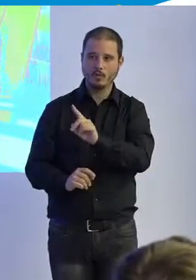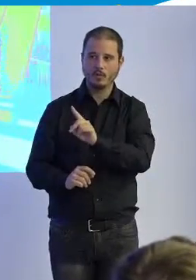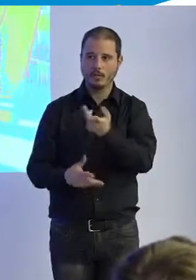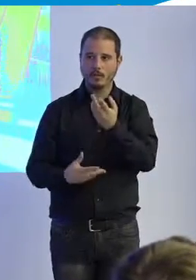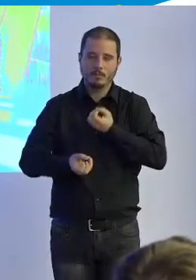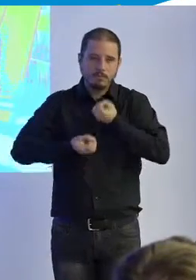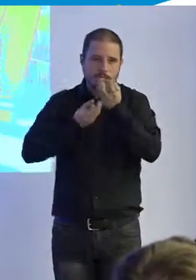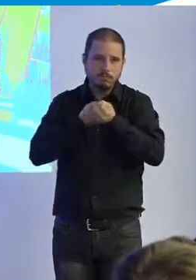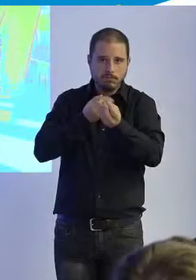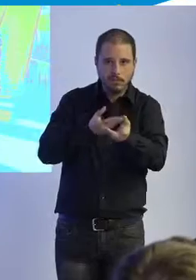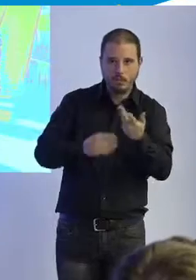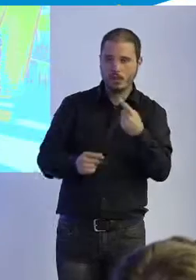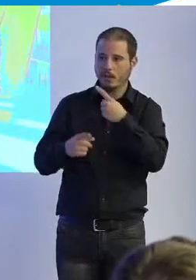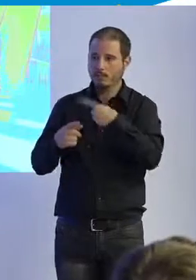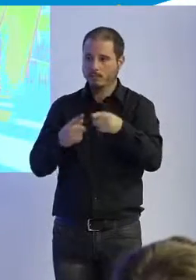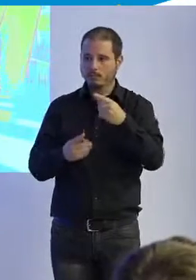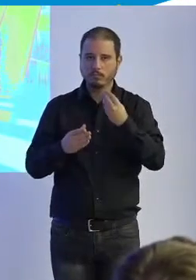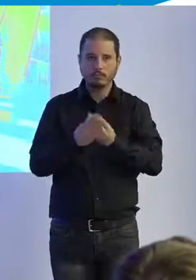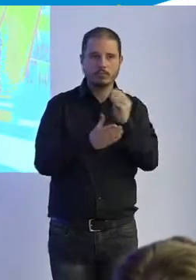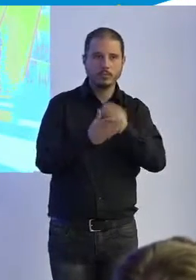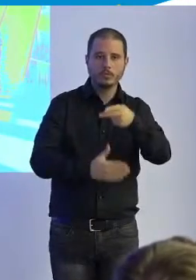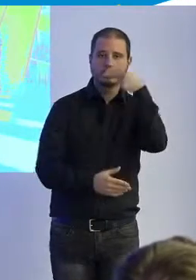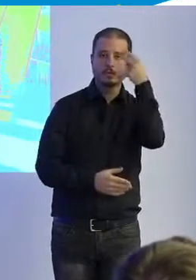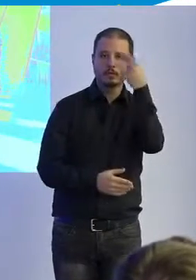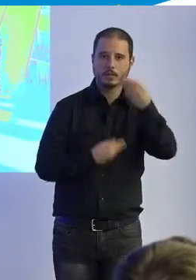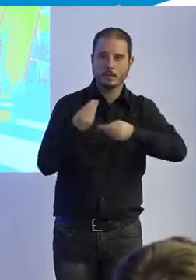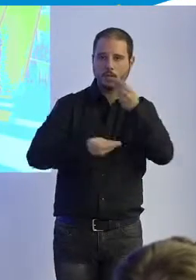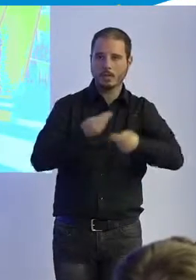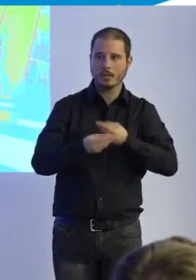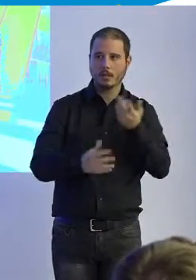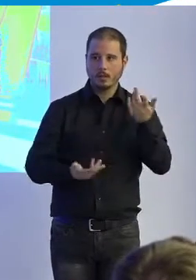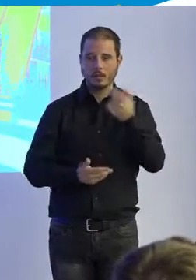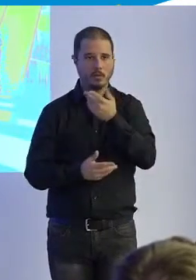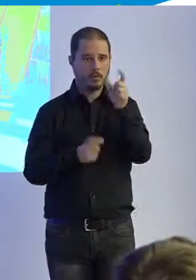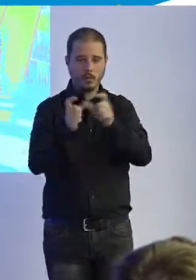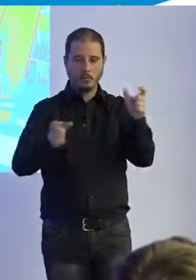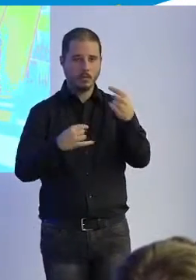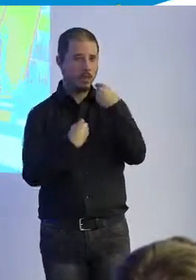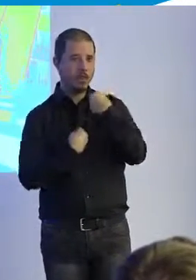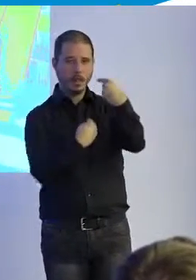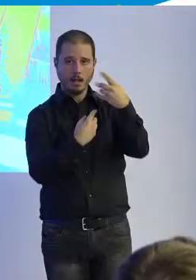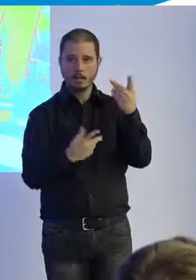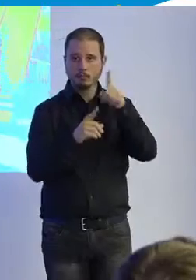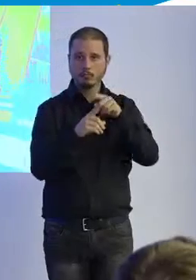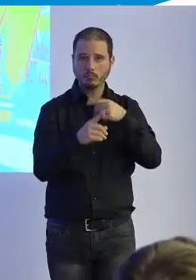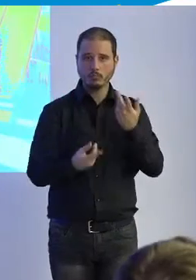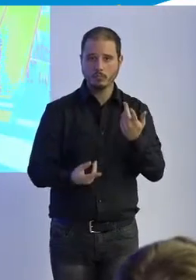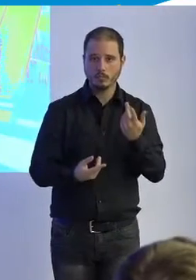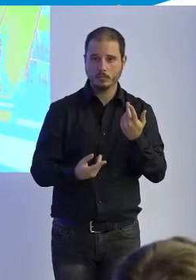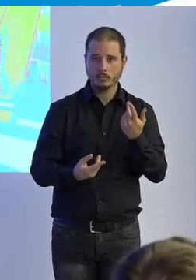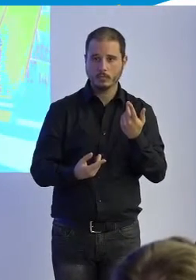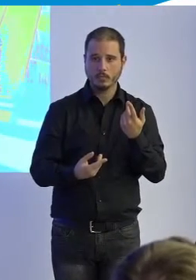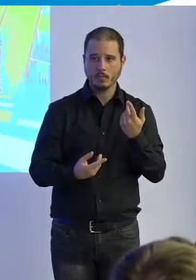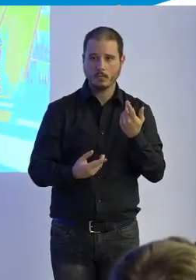de hacer algo que le guste a la gente y que sea útil. Pero realmente lo que es la parte